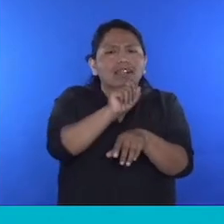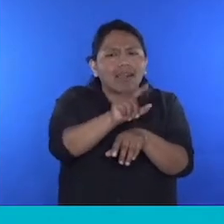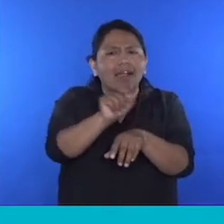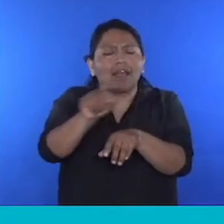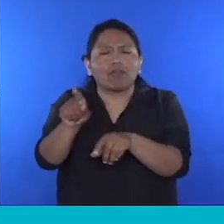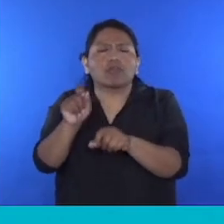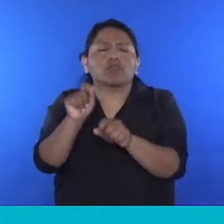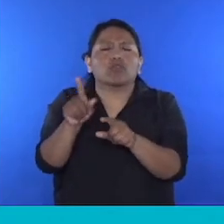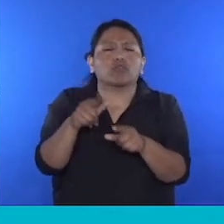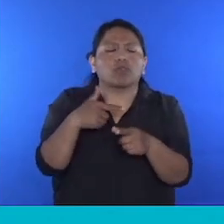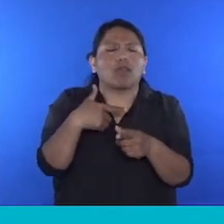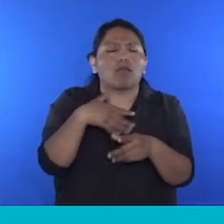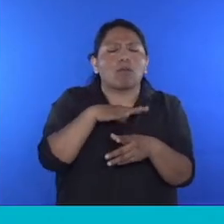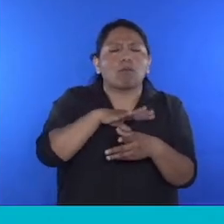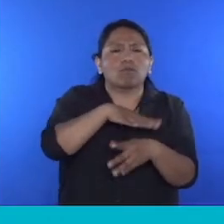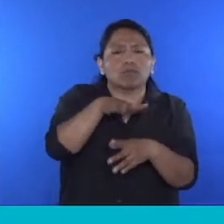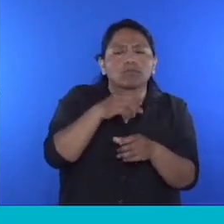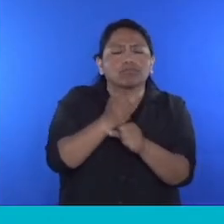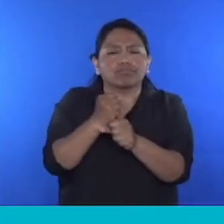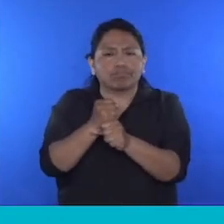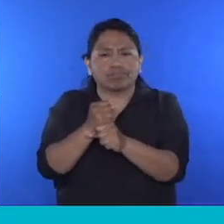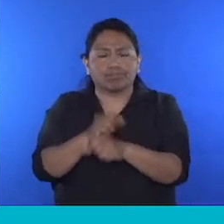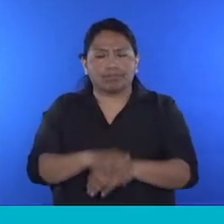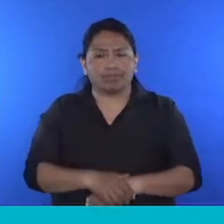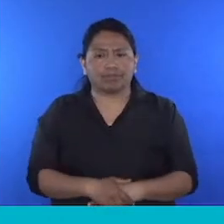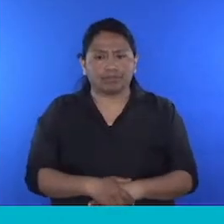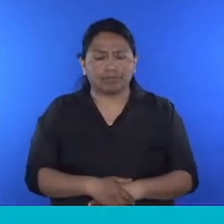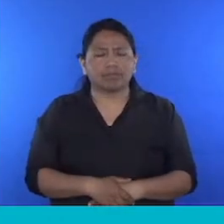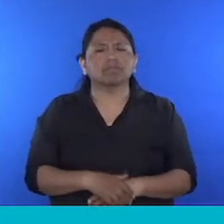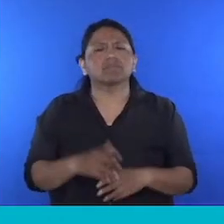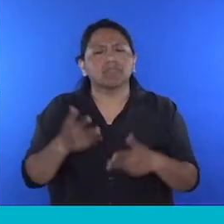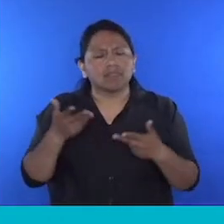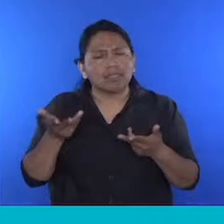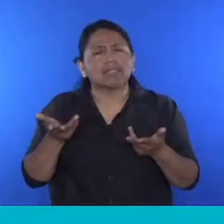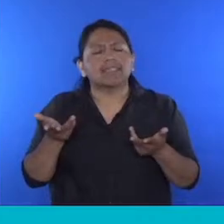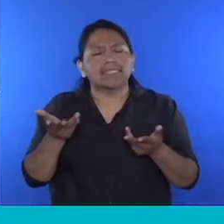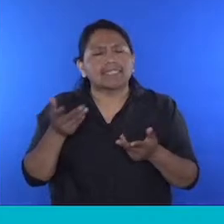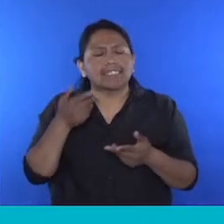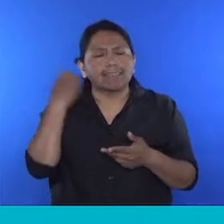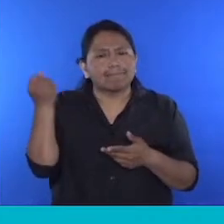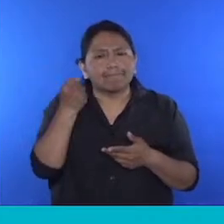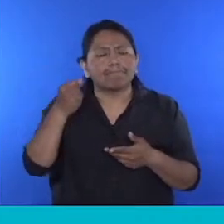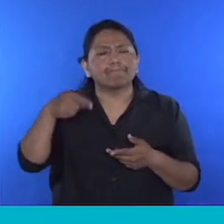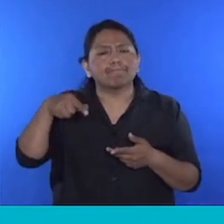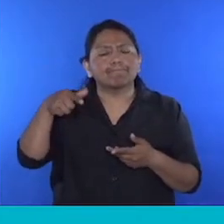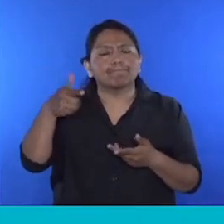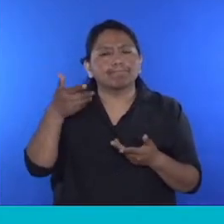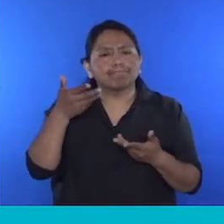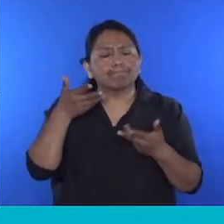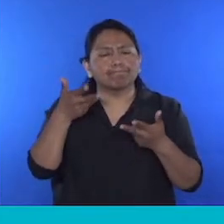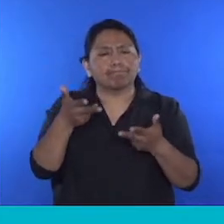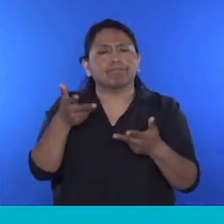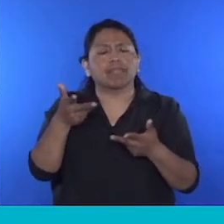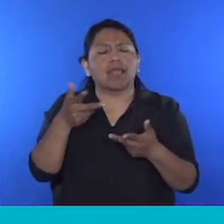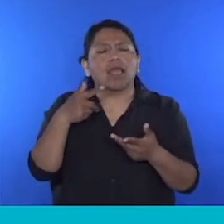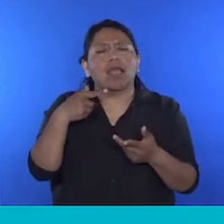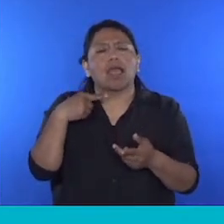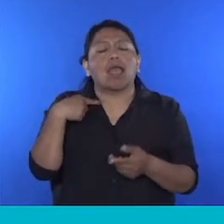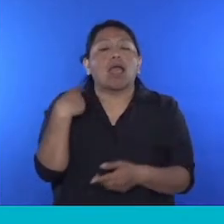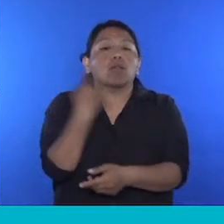de esos poderes públicos, pero también quiero interpelar especialmente al